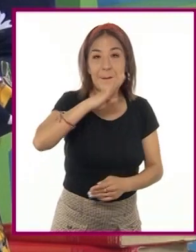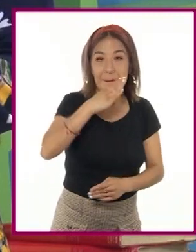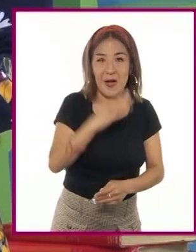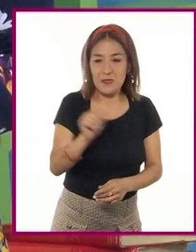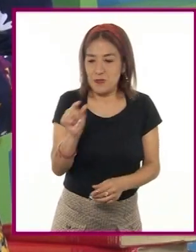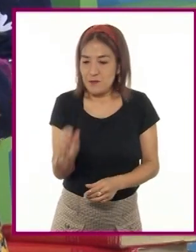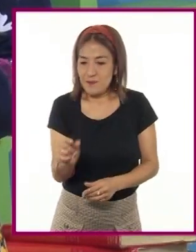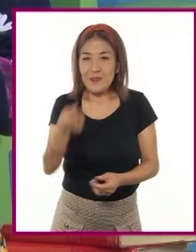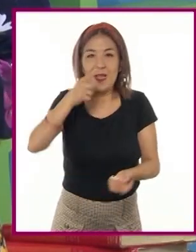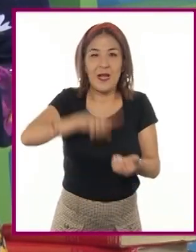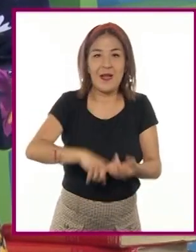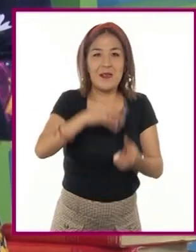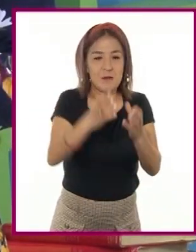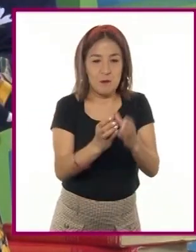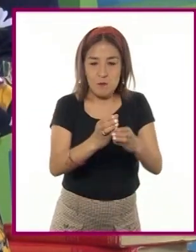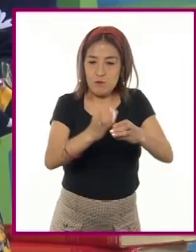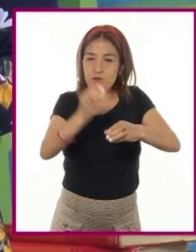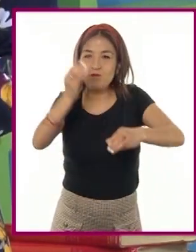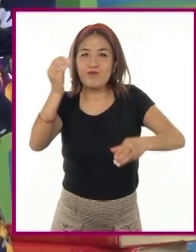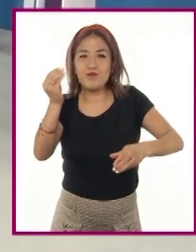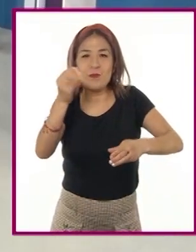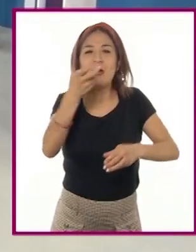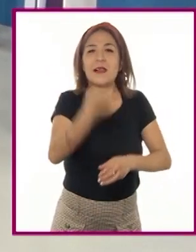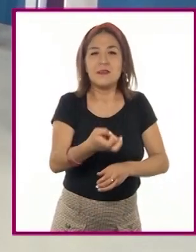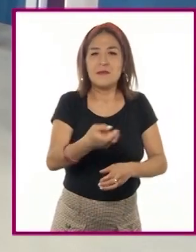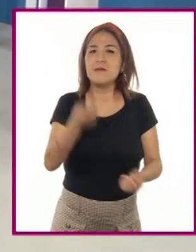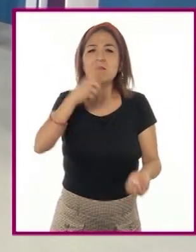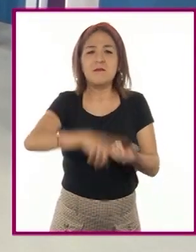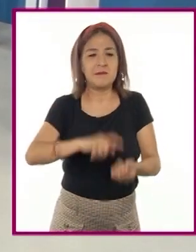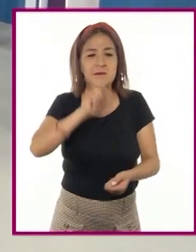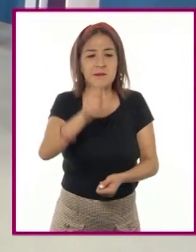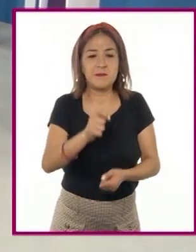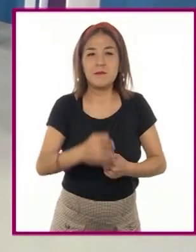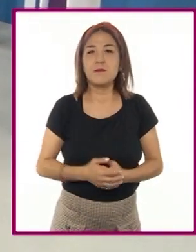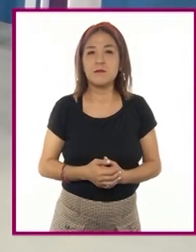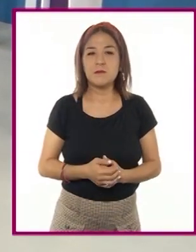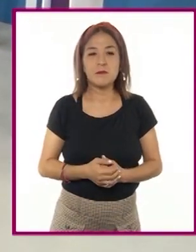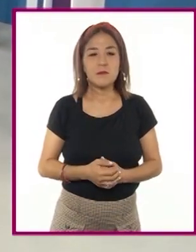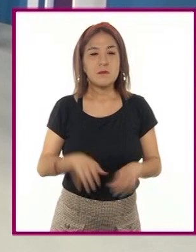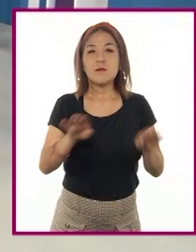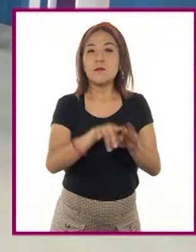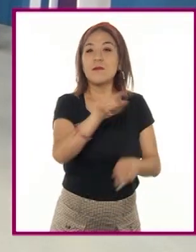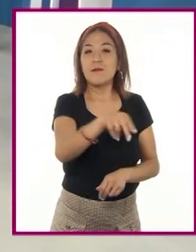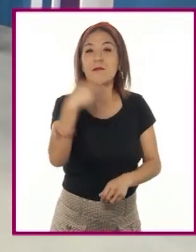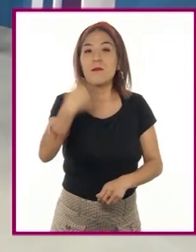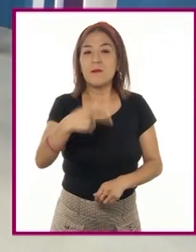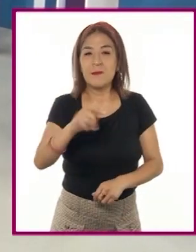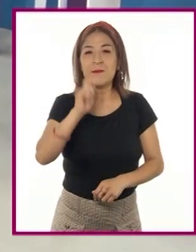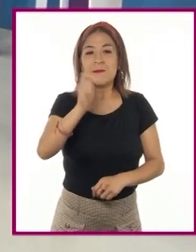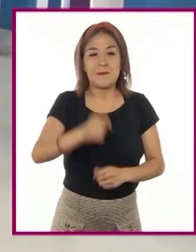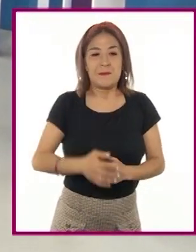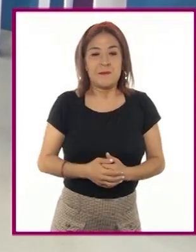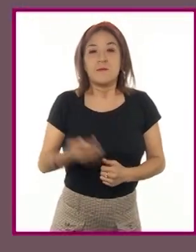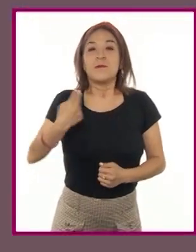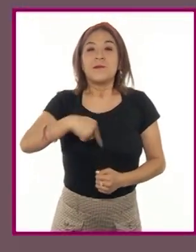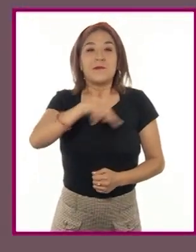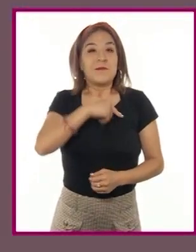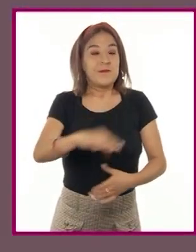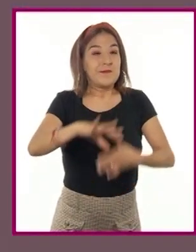grano. En su totalidad constituye lo que se nombra como nuestra